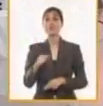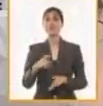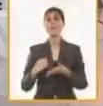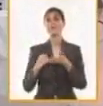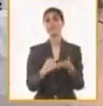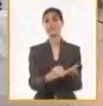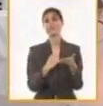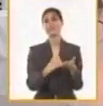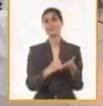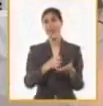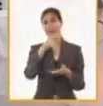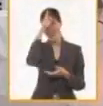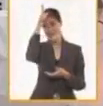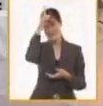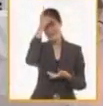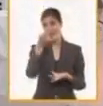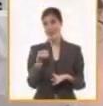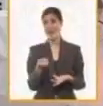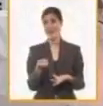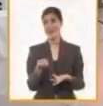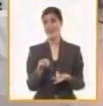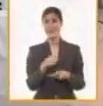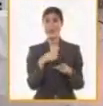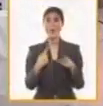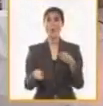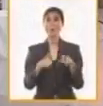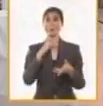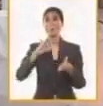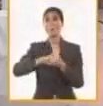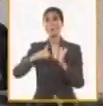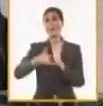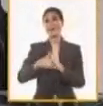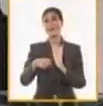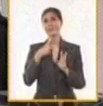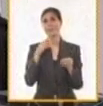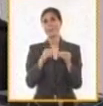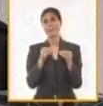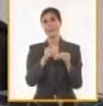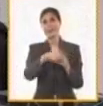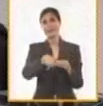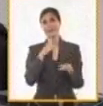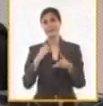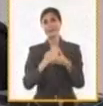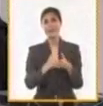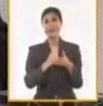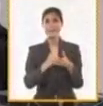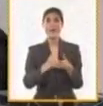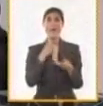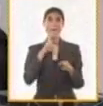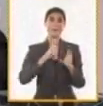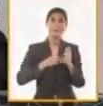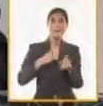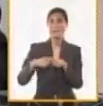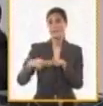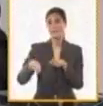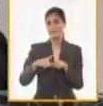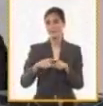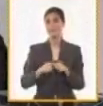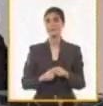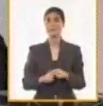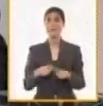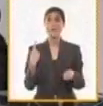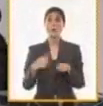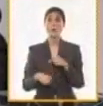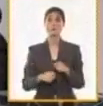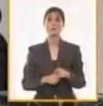El propio proyecto del Nord Stream, por ejemplo. Que eran lo más, lo más seguro que ellos tenían era el